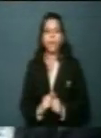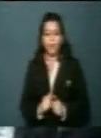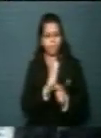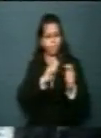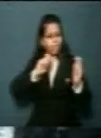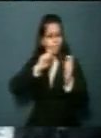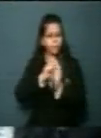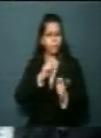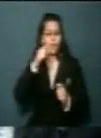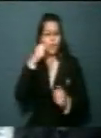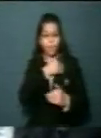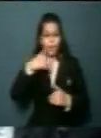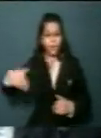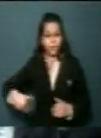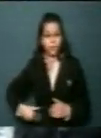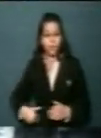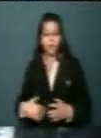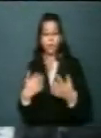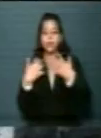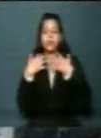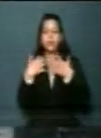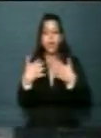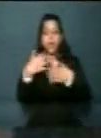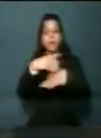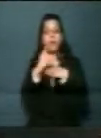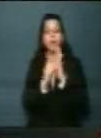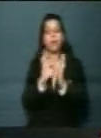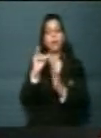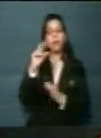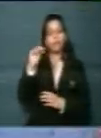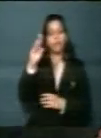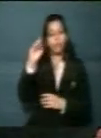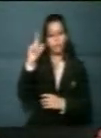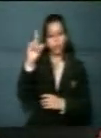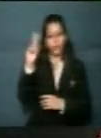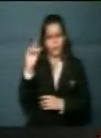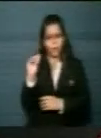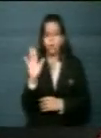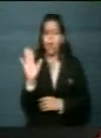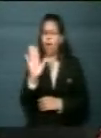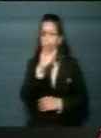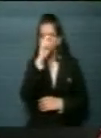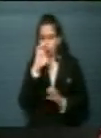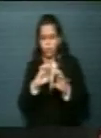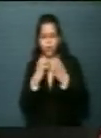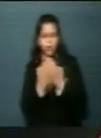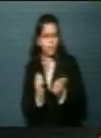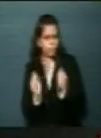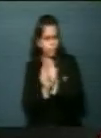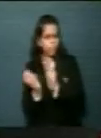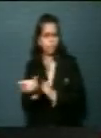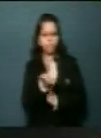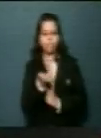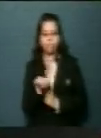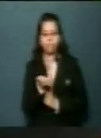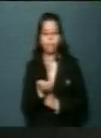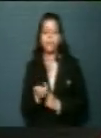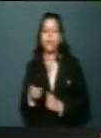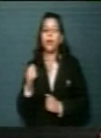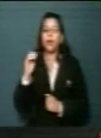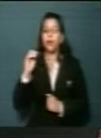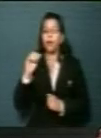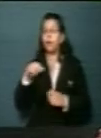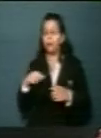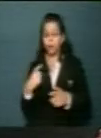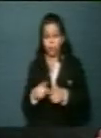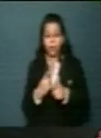excelentísimo señor Presidente del Parlamento de Finlandia y honorable comitiva que le acompaña, señora Iris Montenegro,